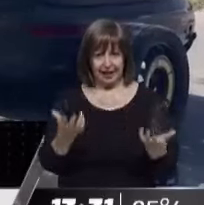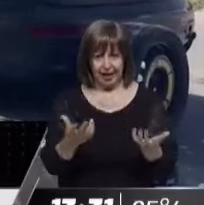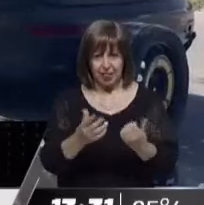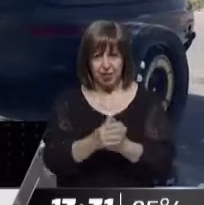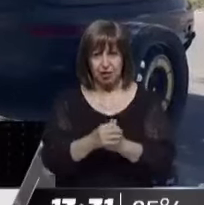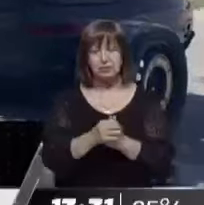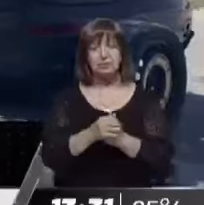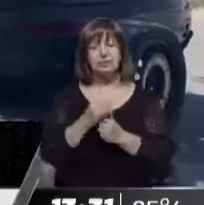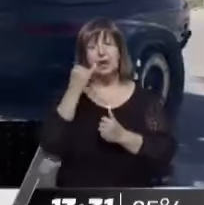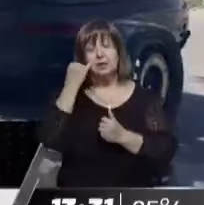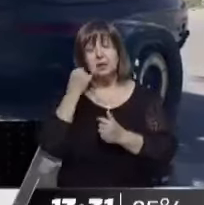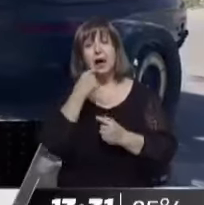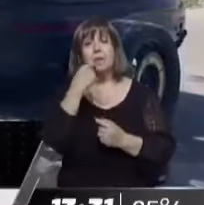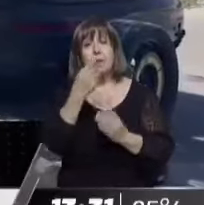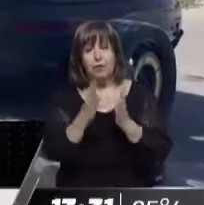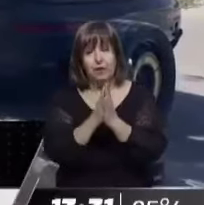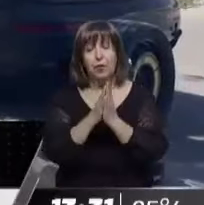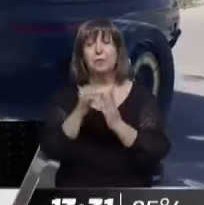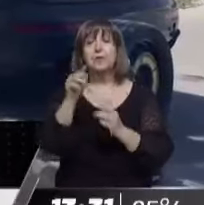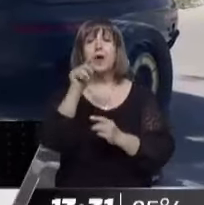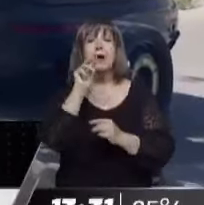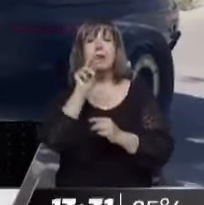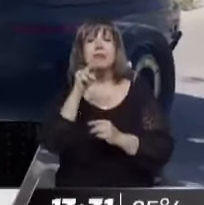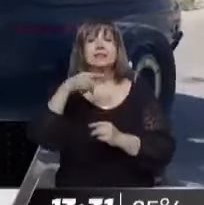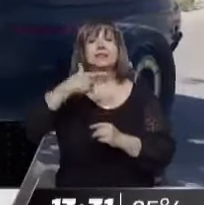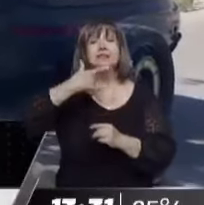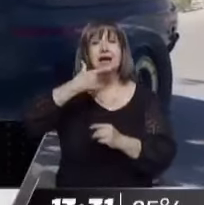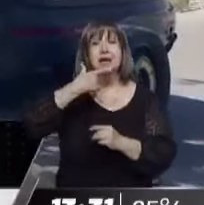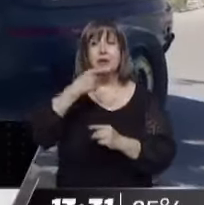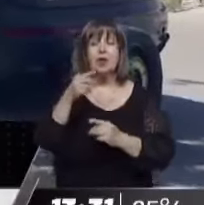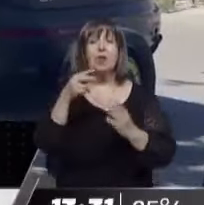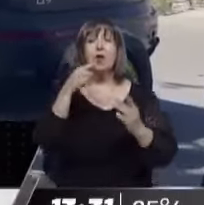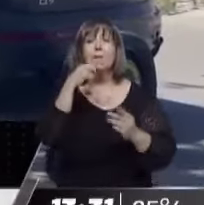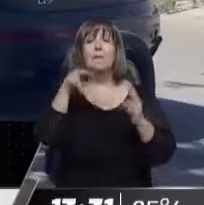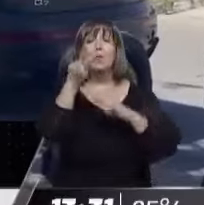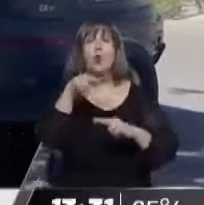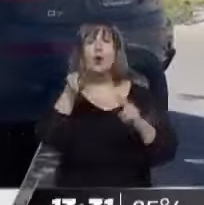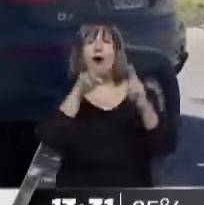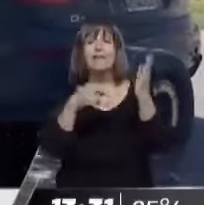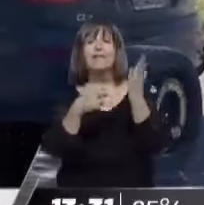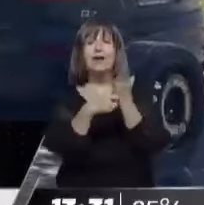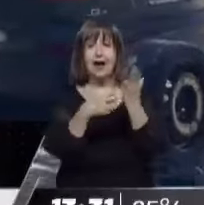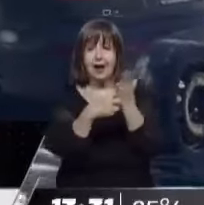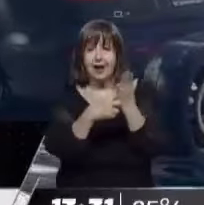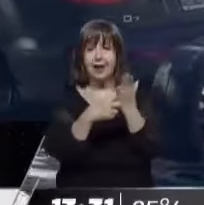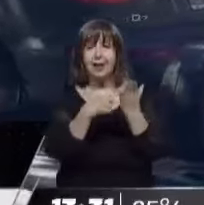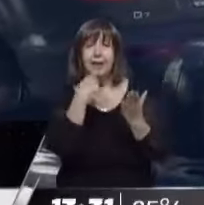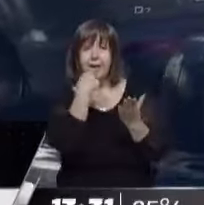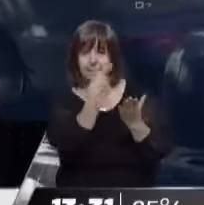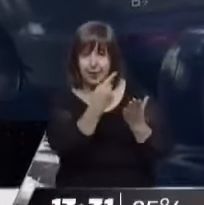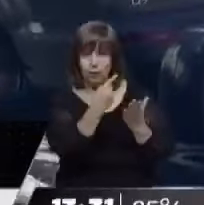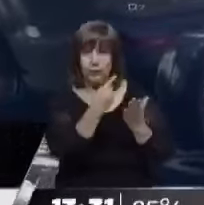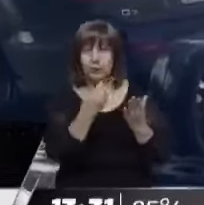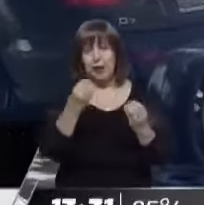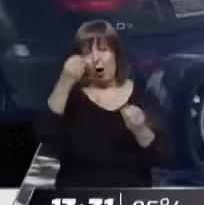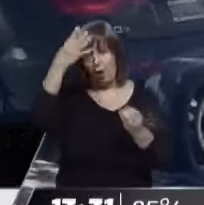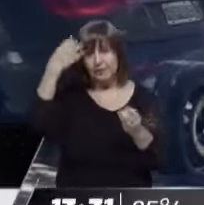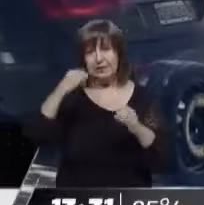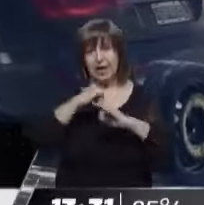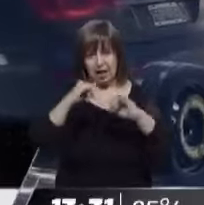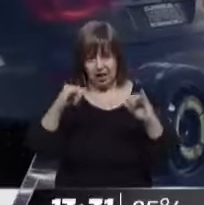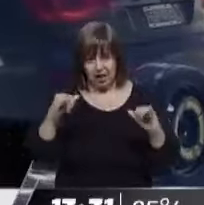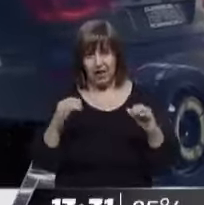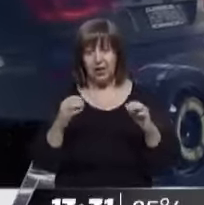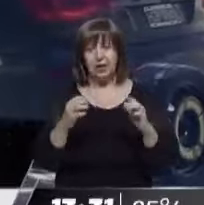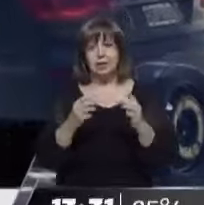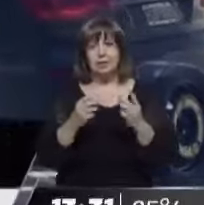otro dato. Si sale el fiscal, por supuesto que lo vamos a querer tener con esta situación que se ha dado. Una línea y con esto cierro yo de